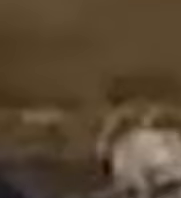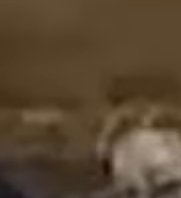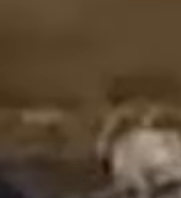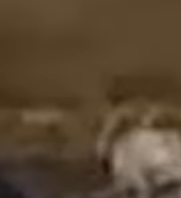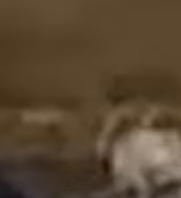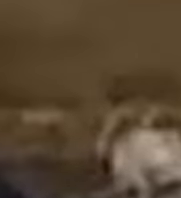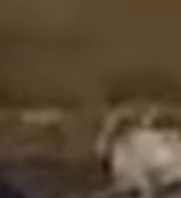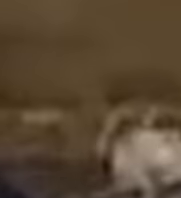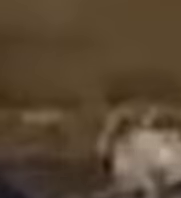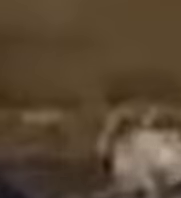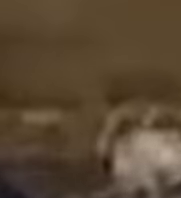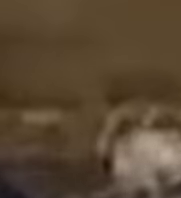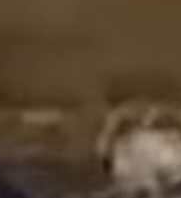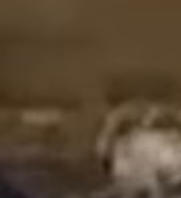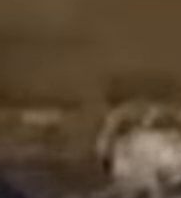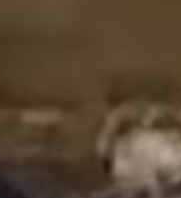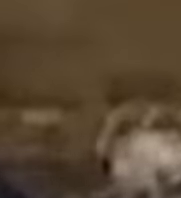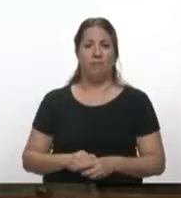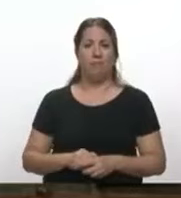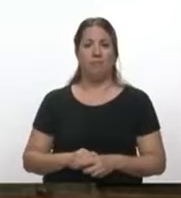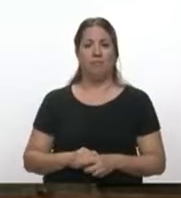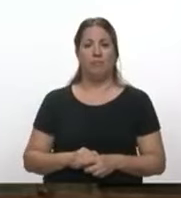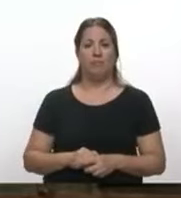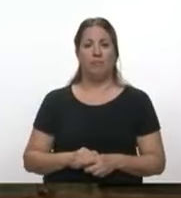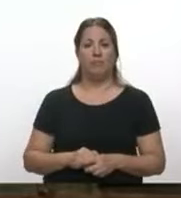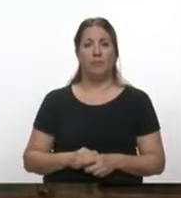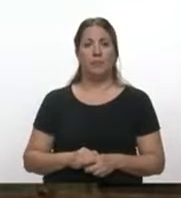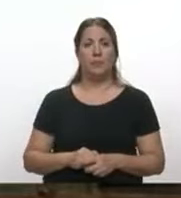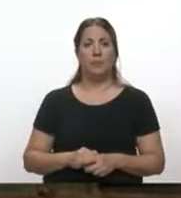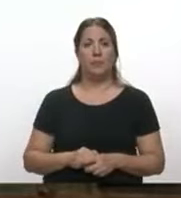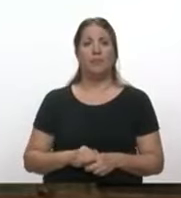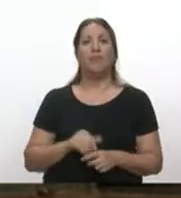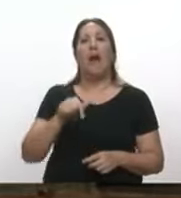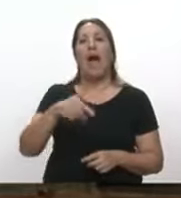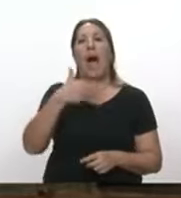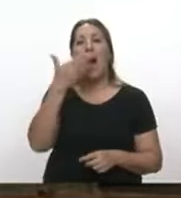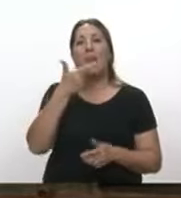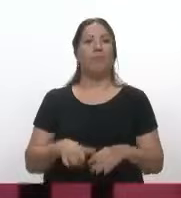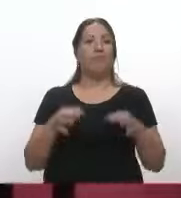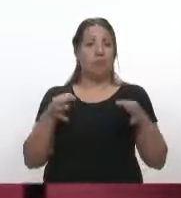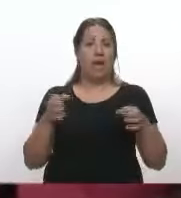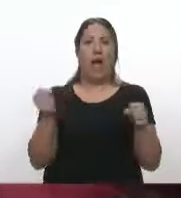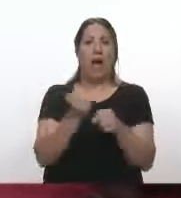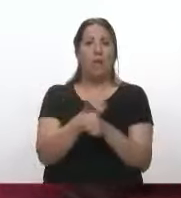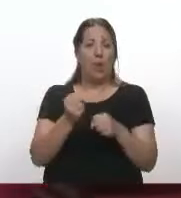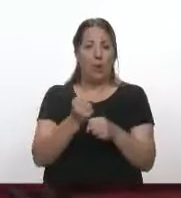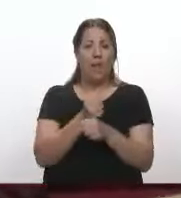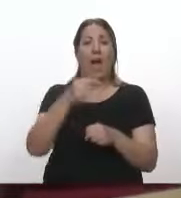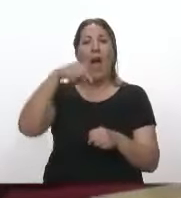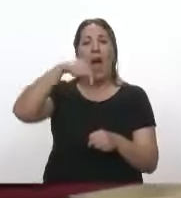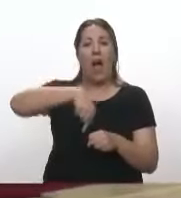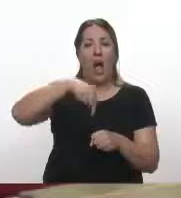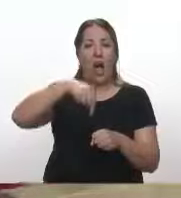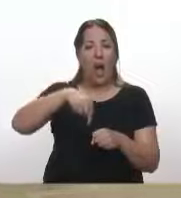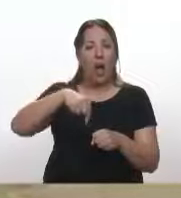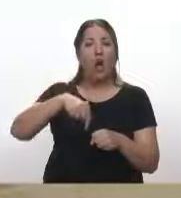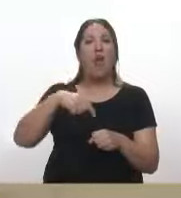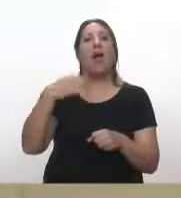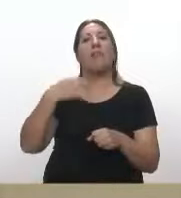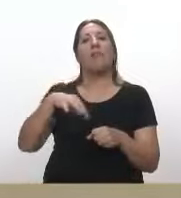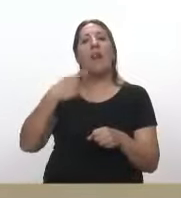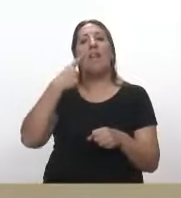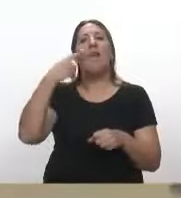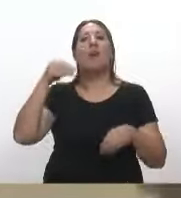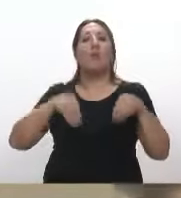nominal y por lo tanto que queden registrados los nombres. Todos, excepto Villarroel, podían pedirlo. Fuentes cercanas a la ex senadora Graciela